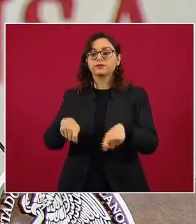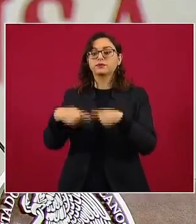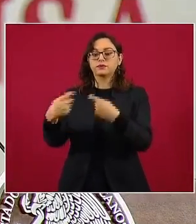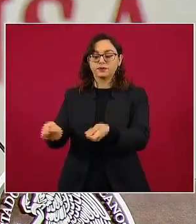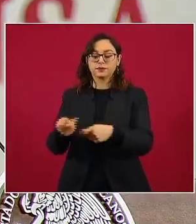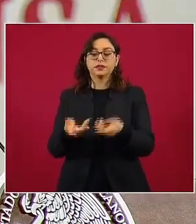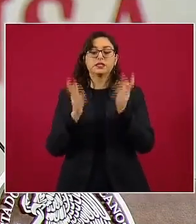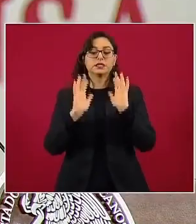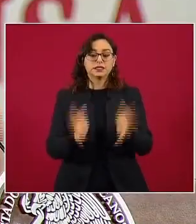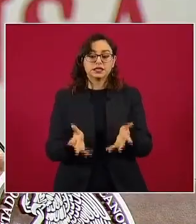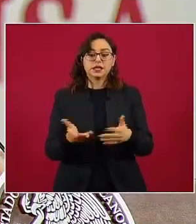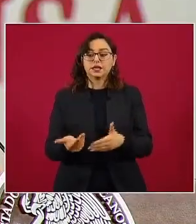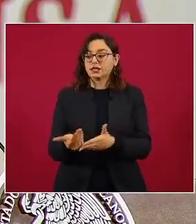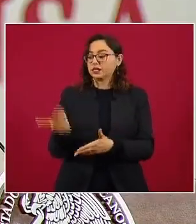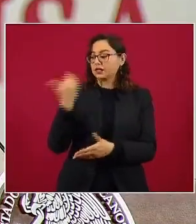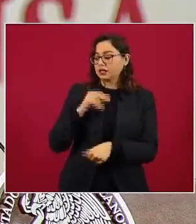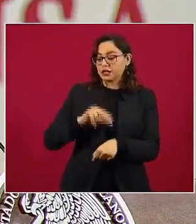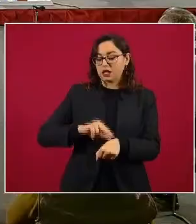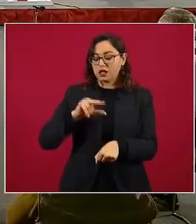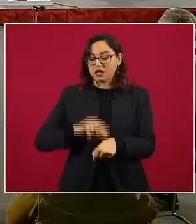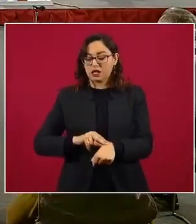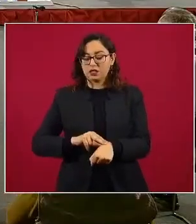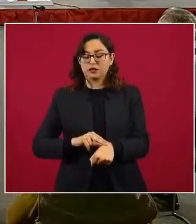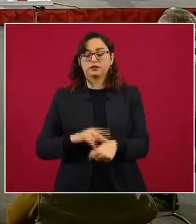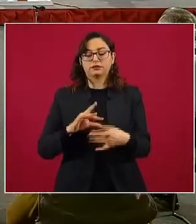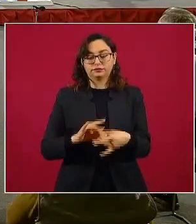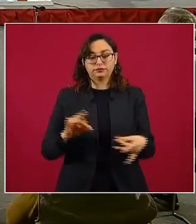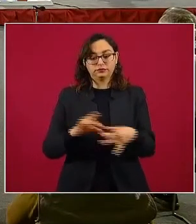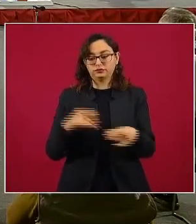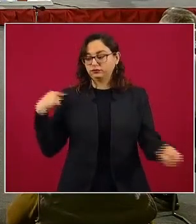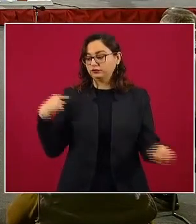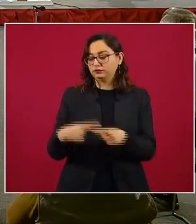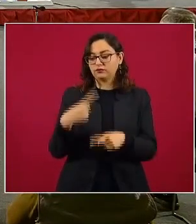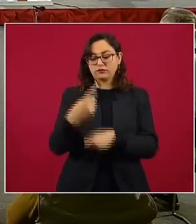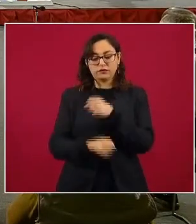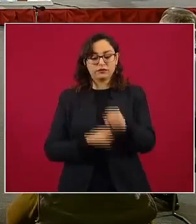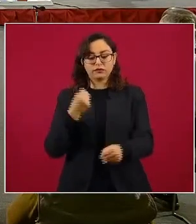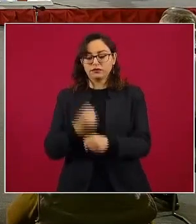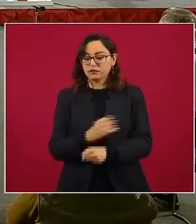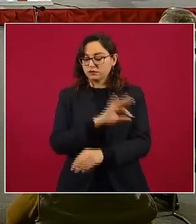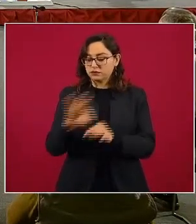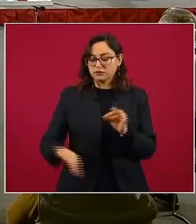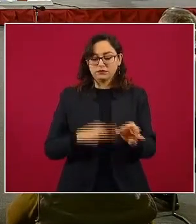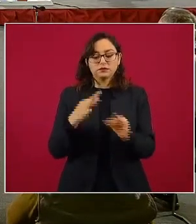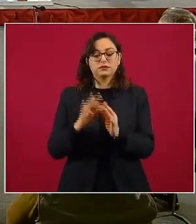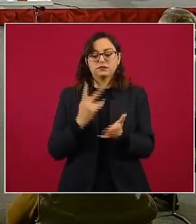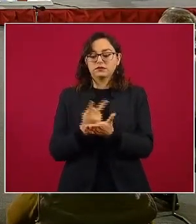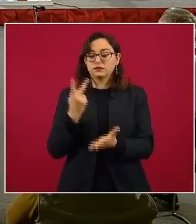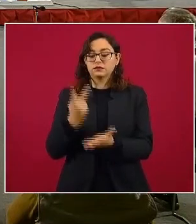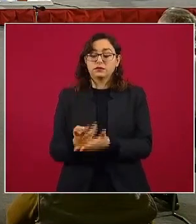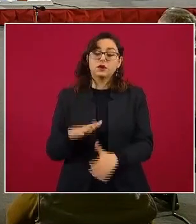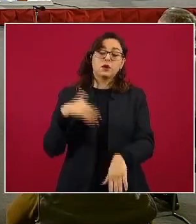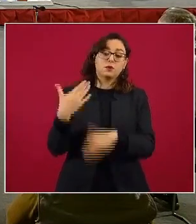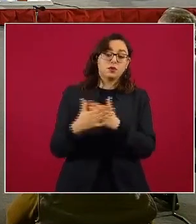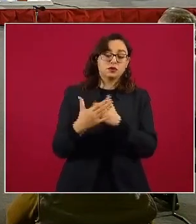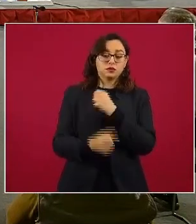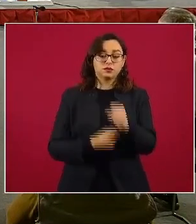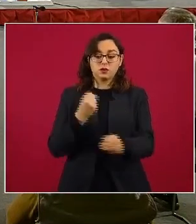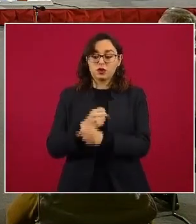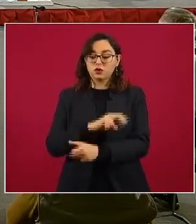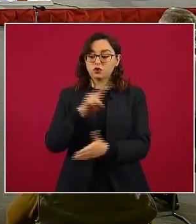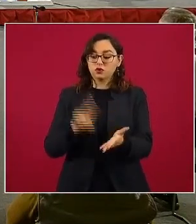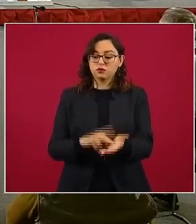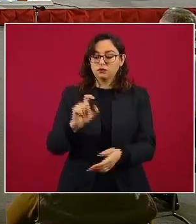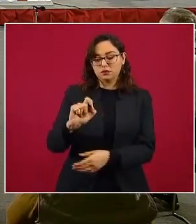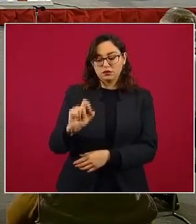como ha comentado el doctor Alcocer, es el cierre de esta condecoración de este año. En 2021 se continuará con la segunda entrega de grado cruz,